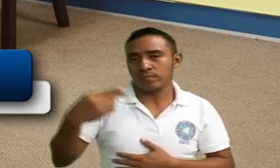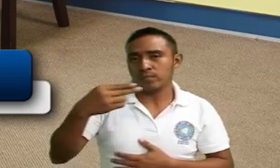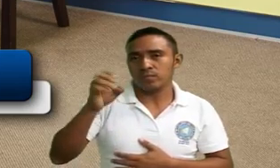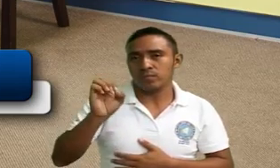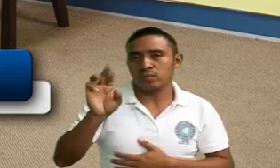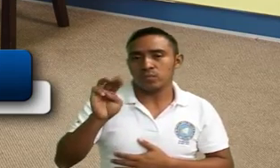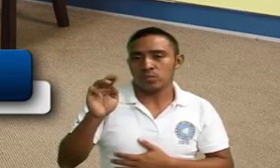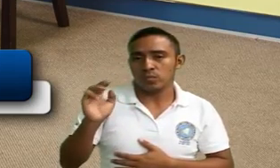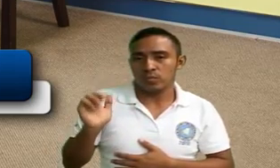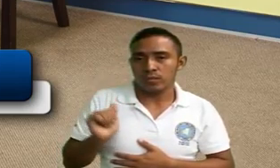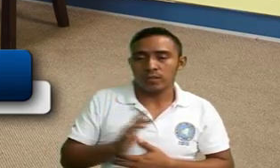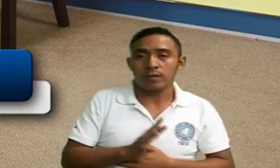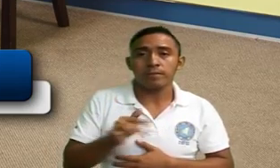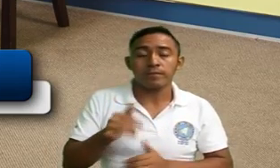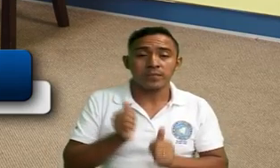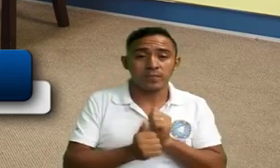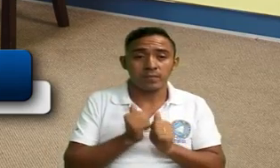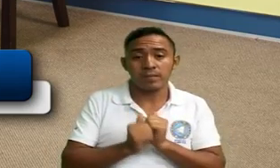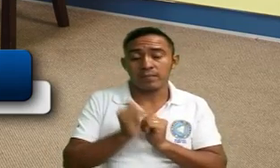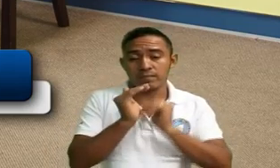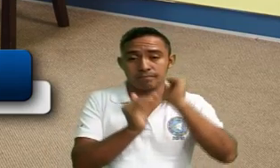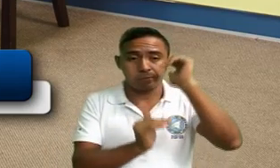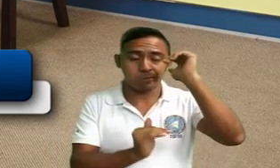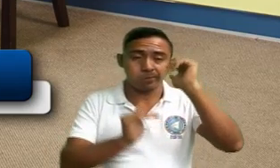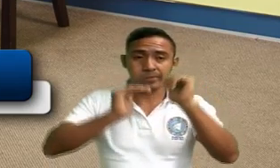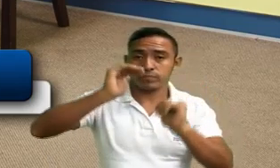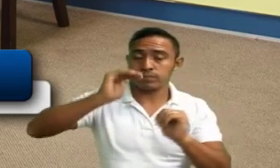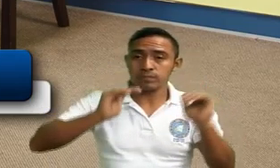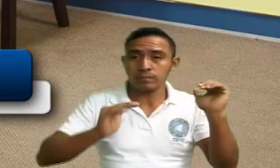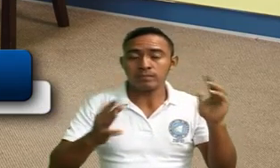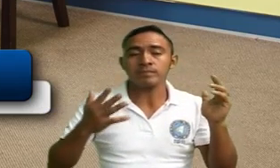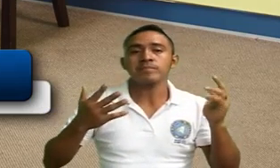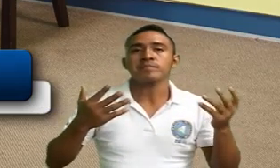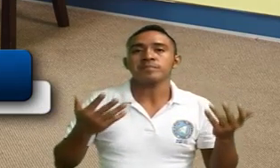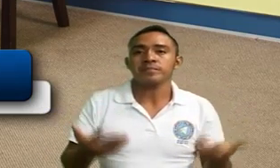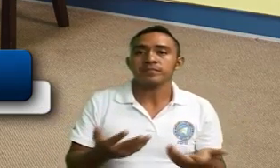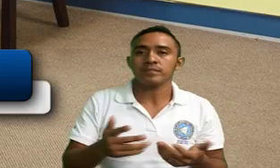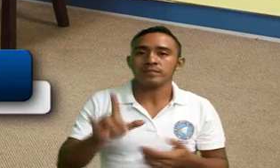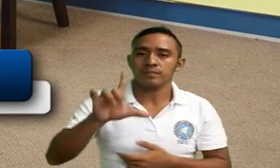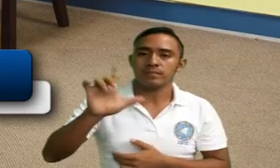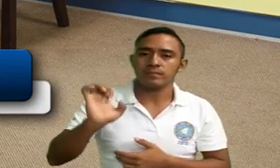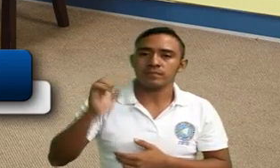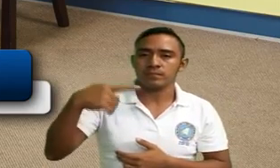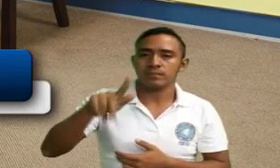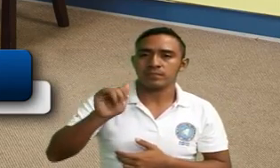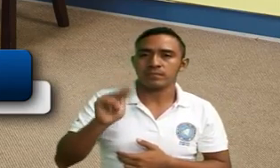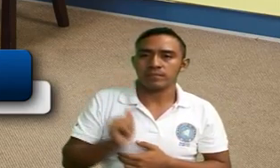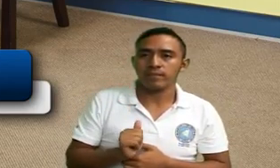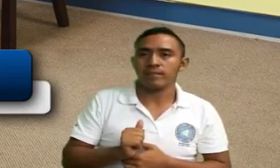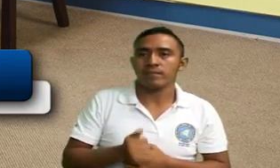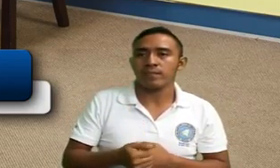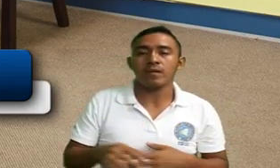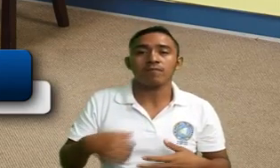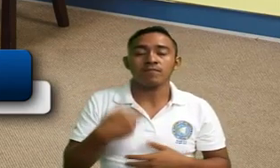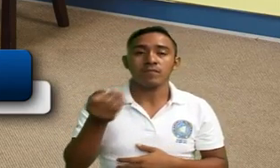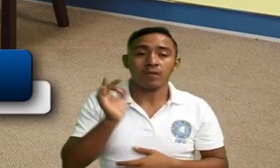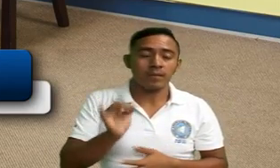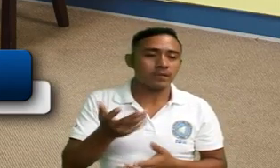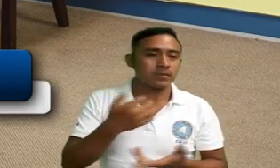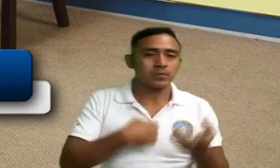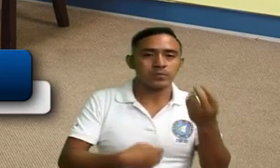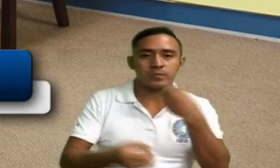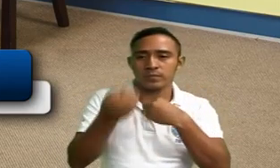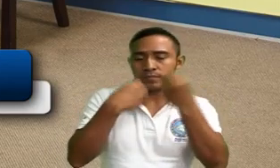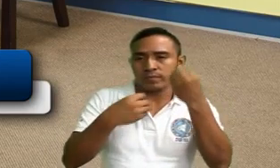ese desequilibrio ocasiona que haya afectación a partir de esa hormona que se llama leptina, y por eso la paciente lo expresa de esa manera, con